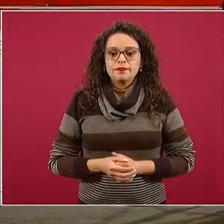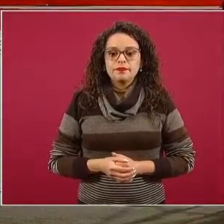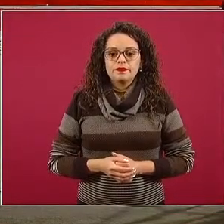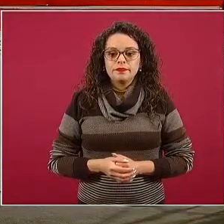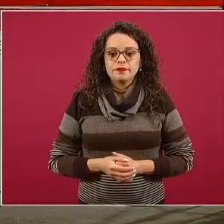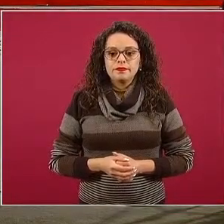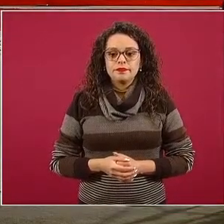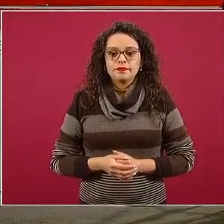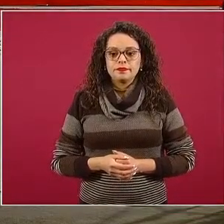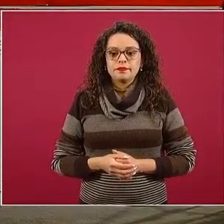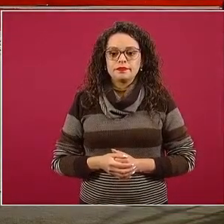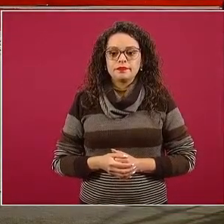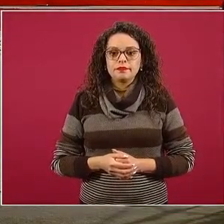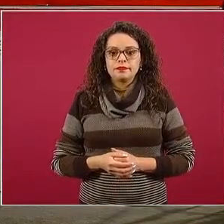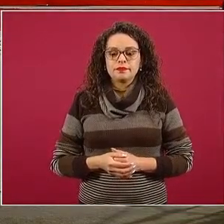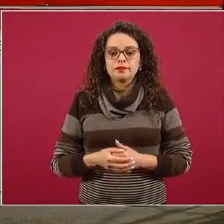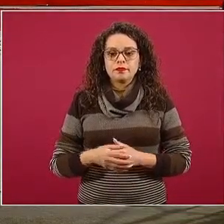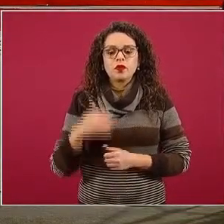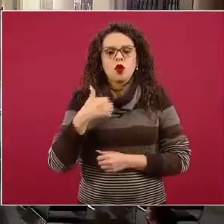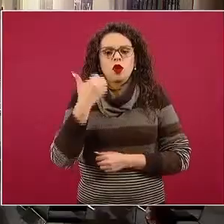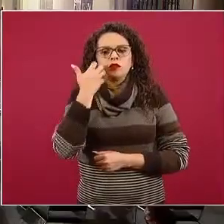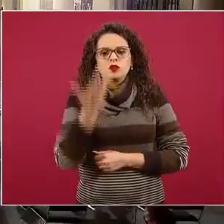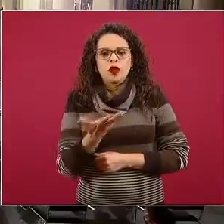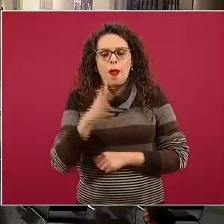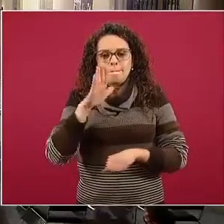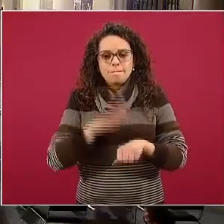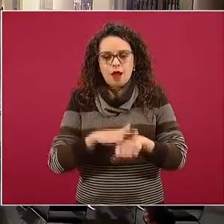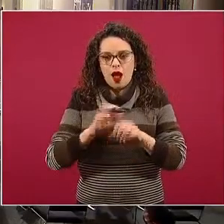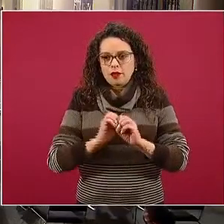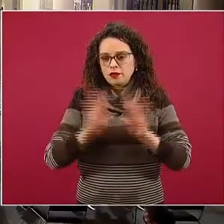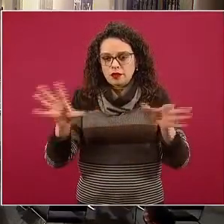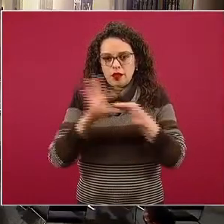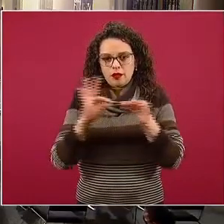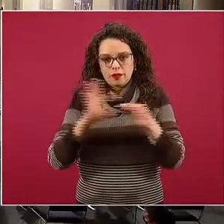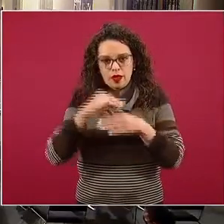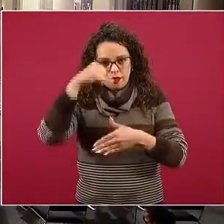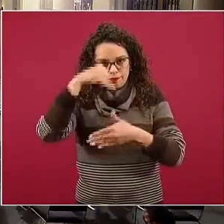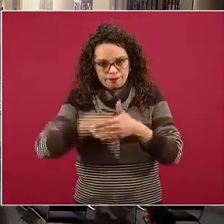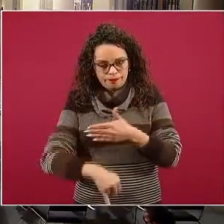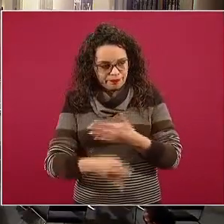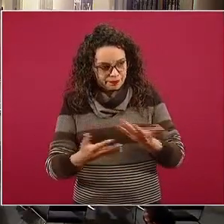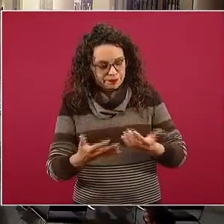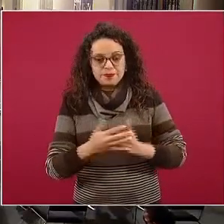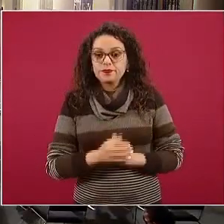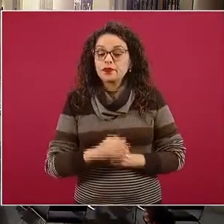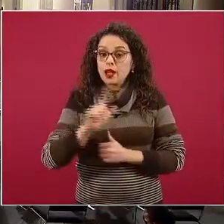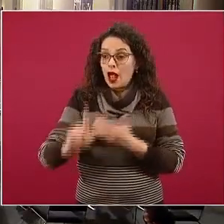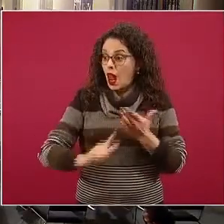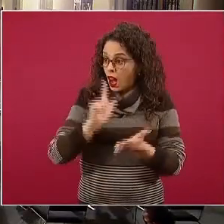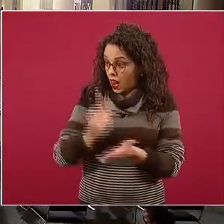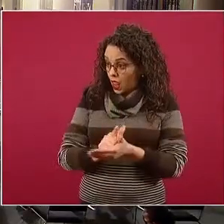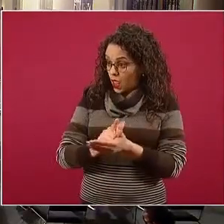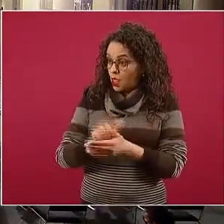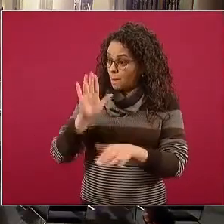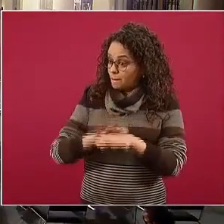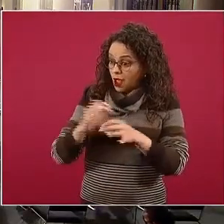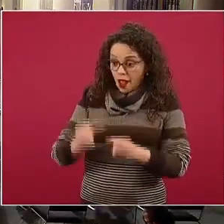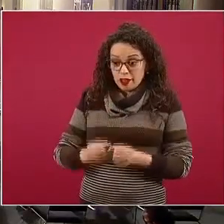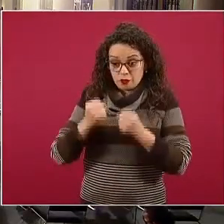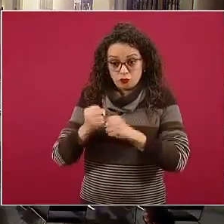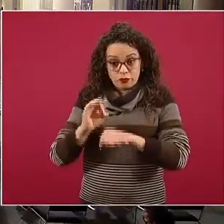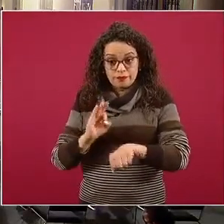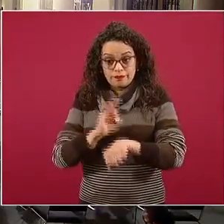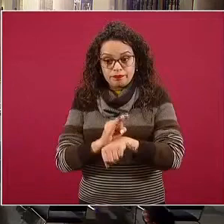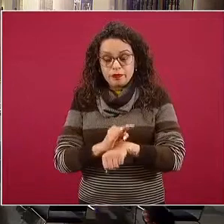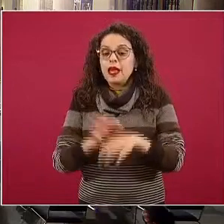FDA, por favor, doctor Zinser. Ampliar en esto. Además de lo que se puede reforzar la ley, es importante generar